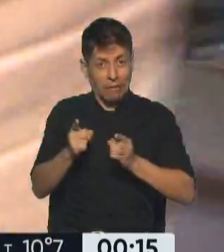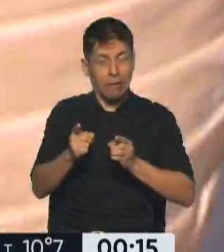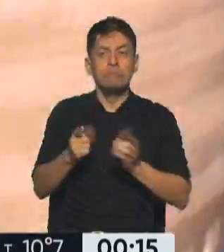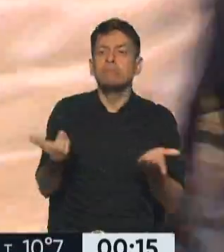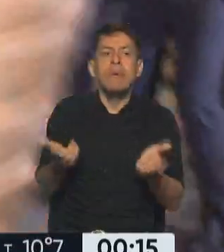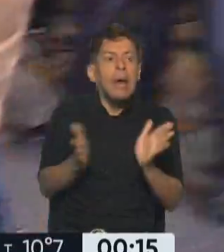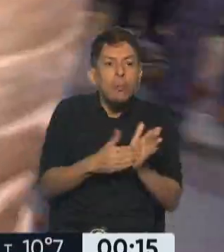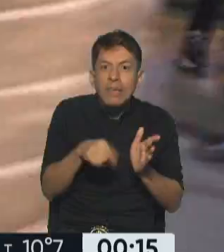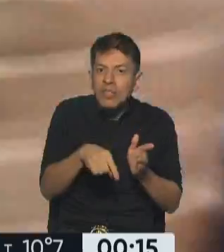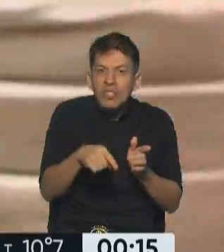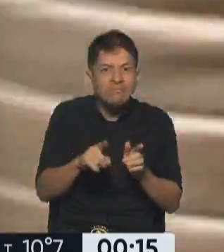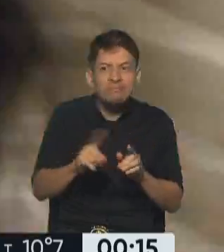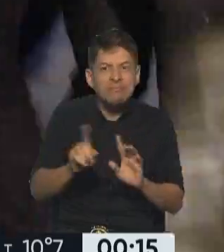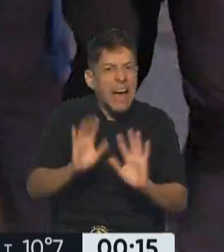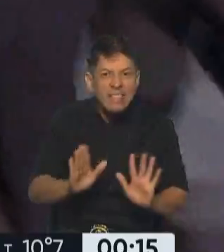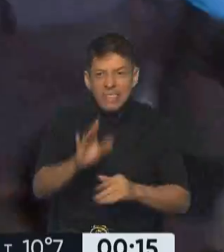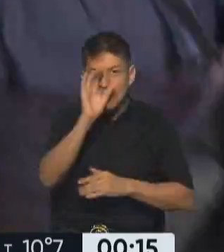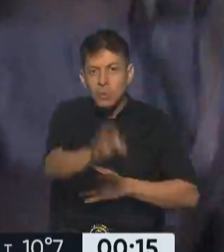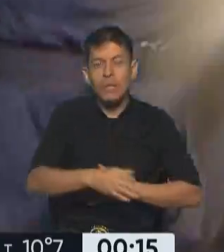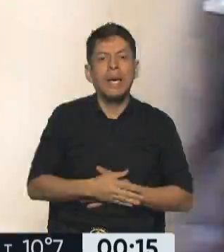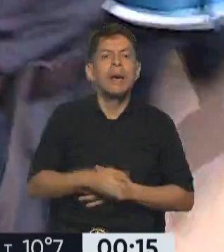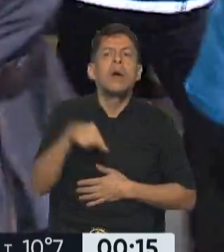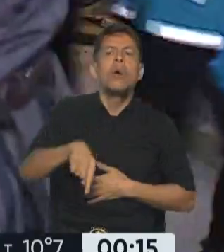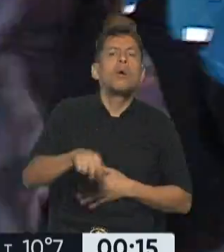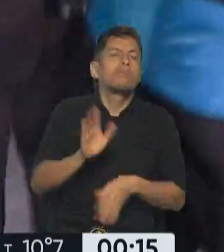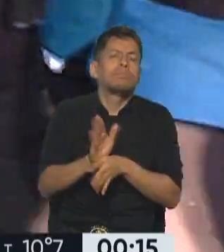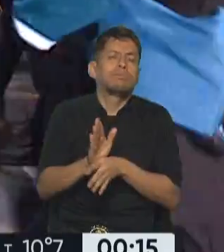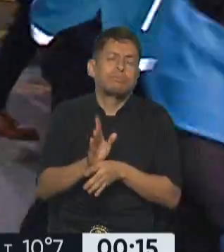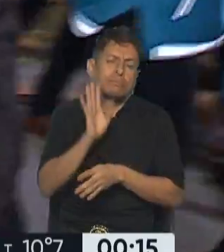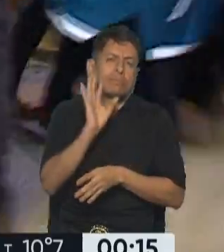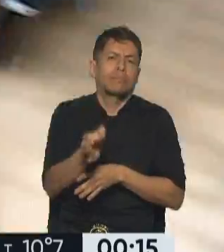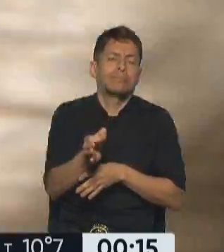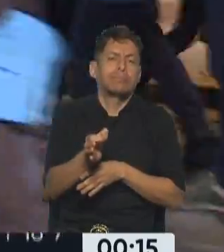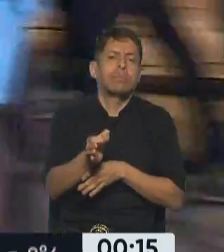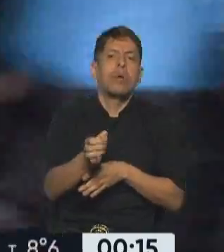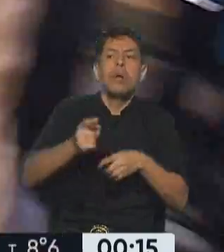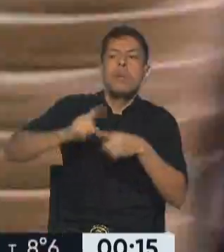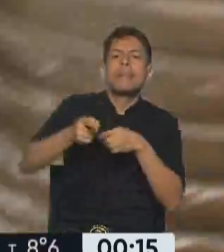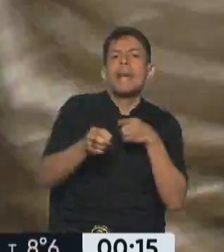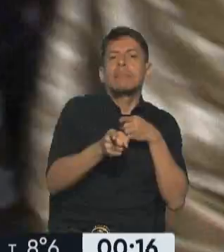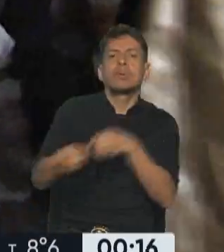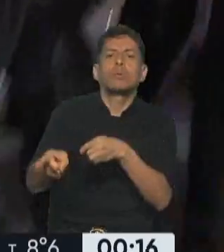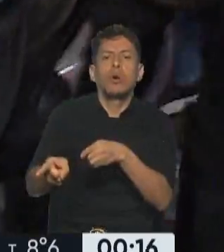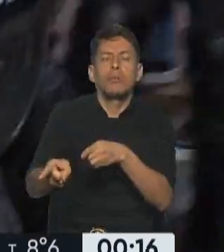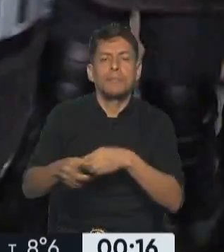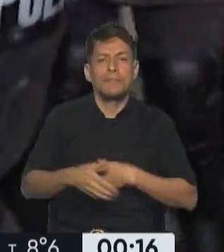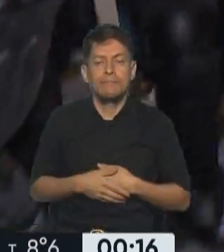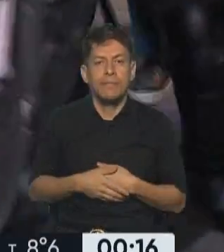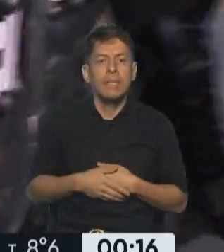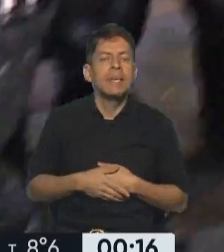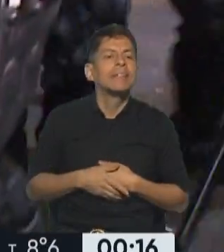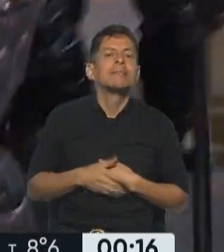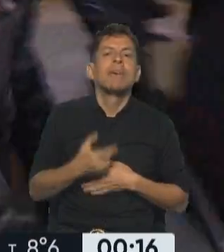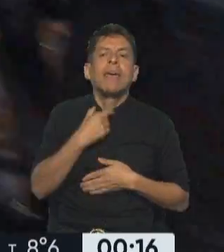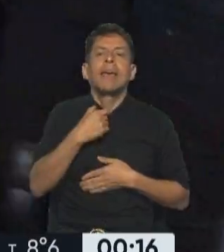había un plan sistemático de exterminio. Estamos frente a una persecución política que tiene un solo objetivo, que es disciplinar a la política. Quieren que